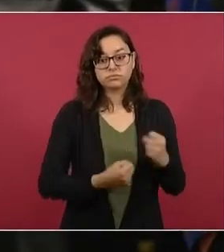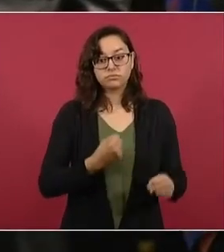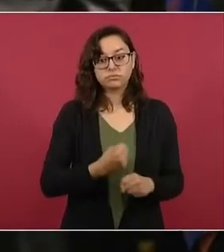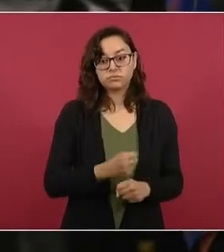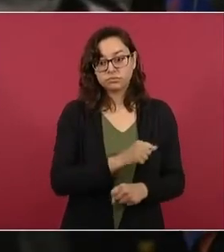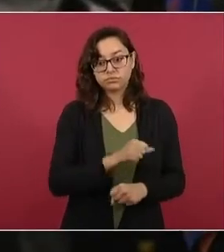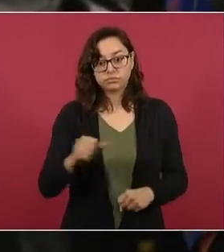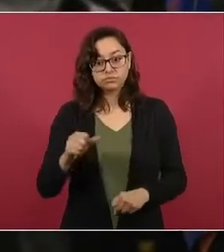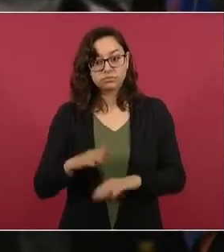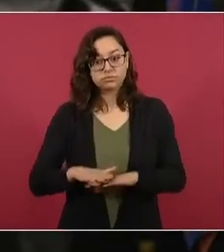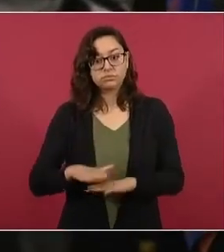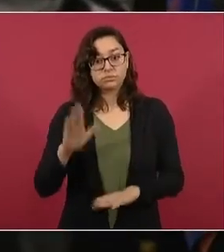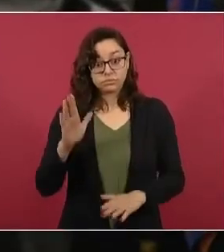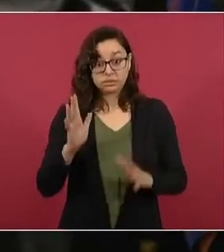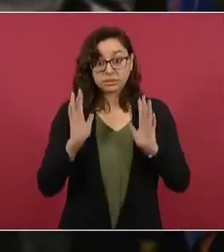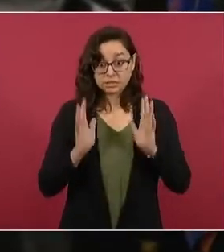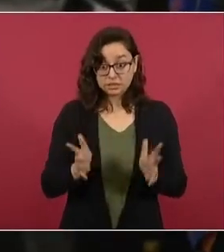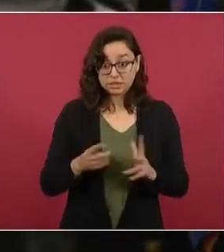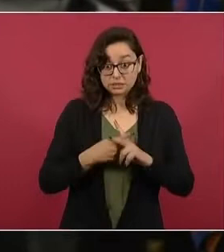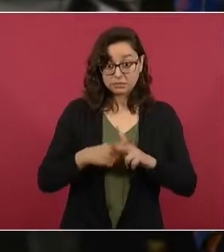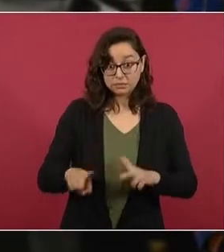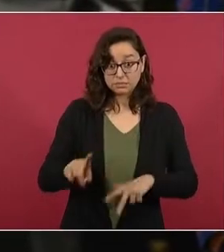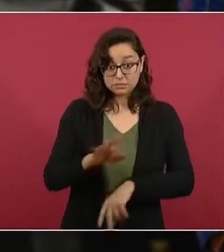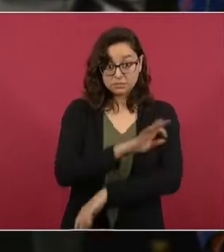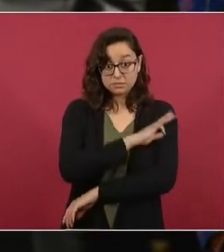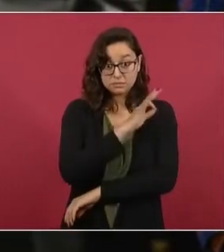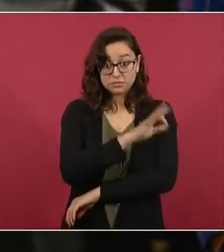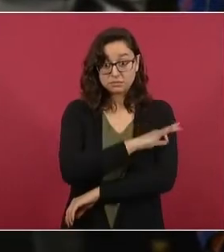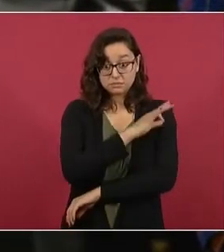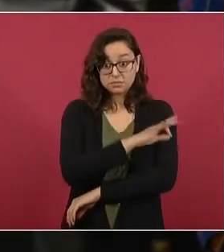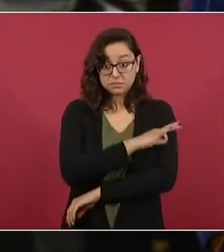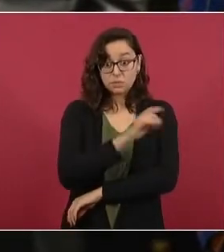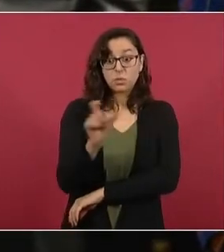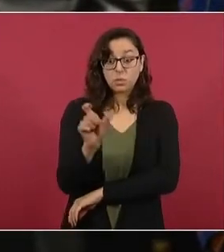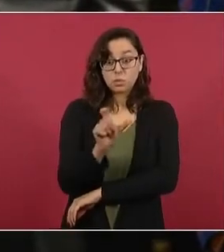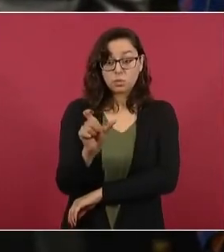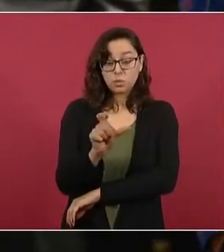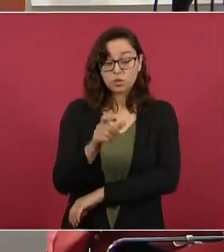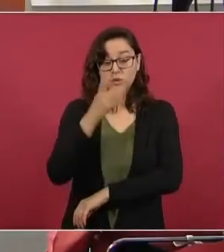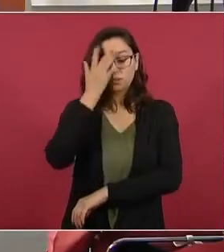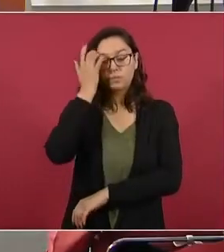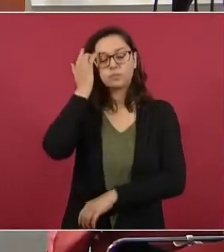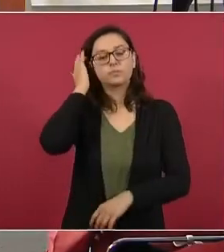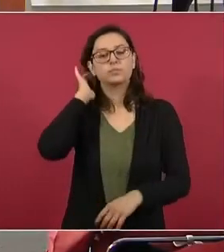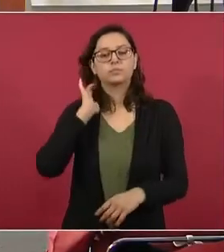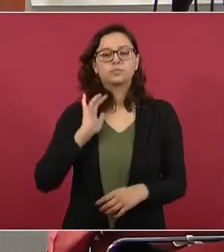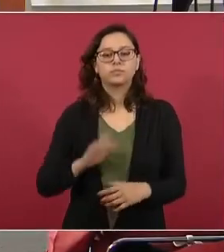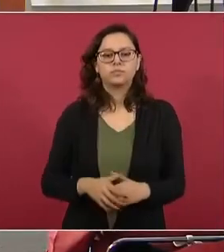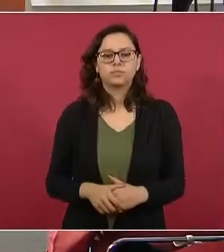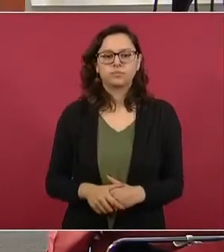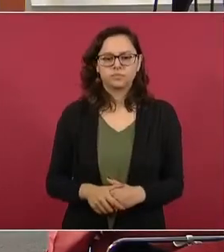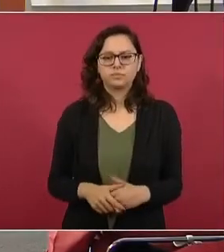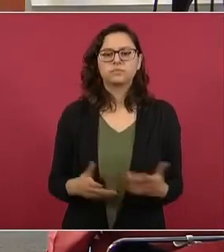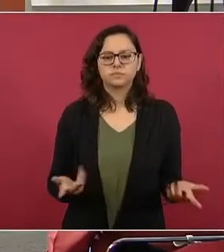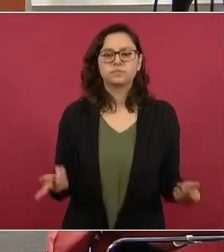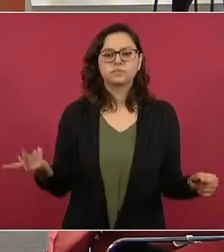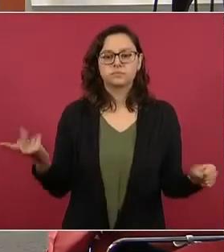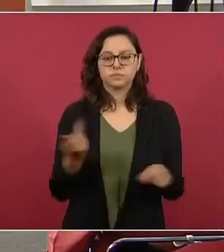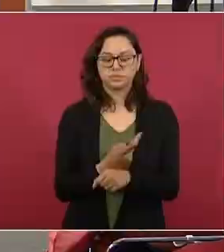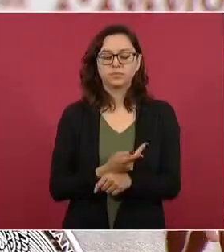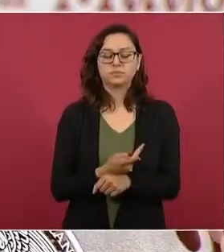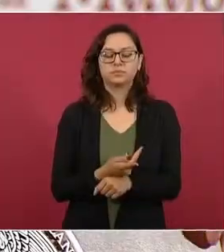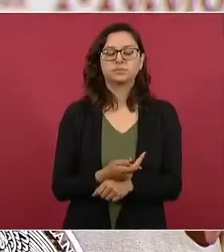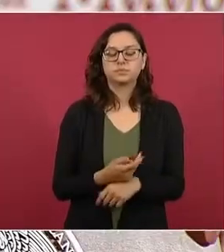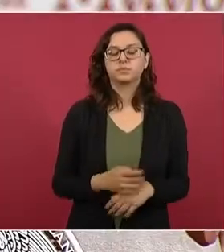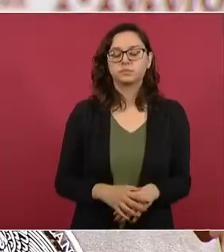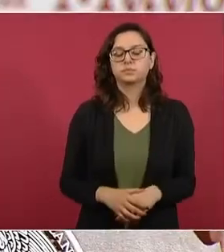¿ya está programada la vacuna? ¿Ya van a llegar? Como no, lo que estamos haciendo con la vacuna de los niños, aquí retomo